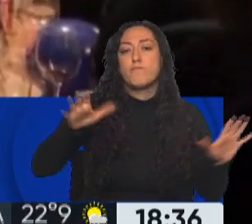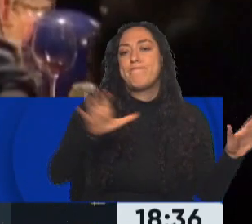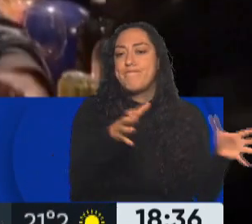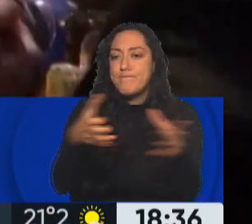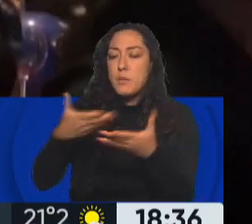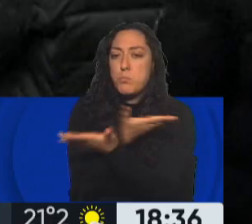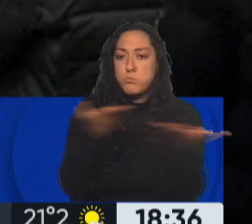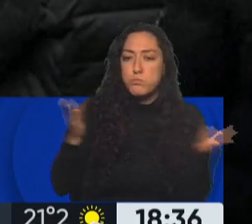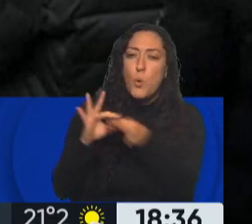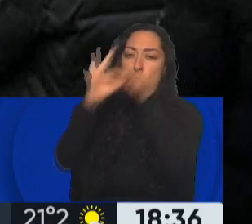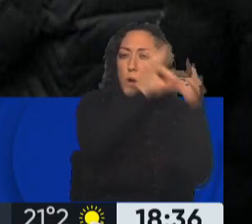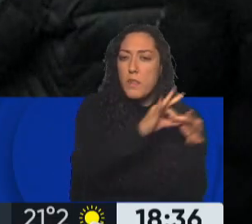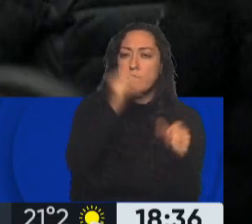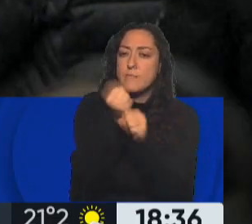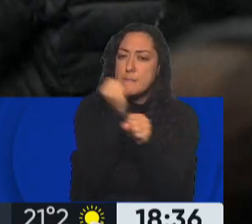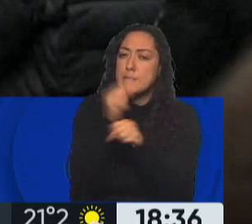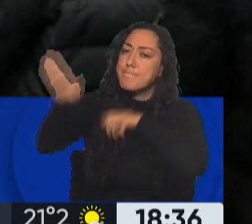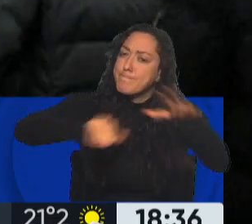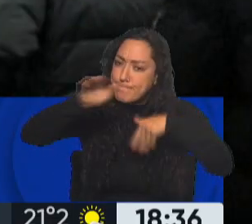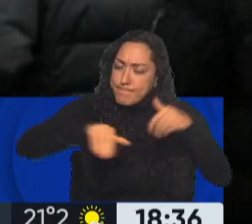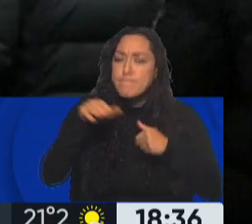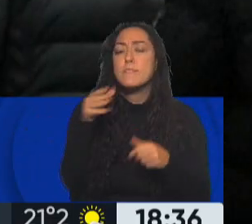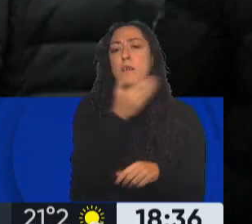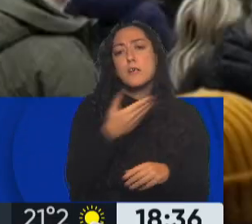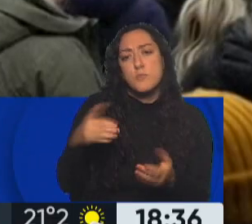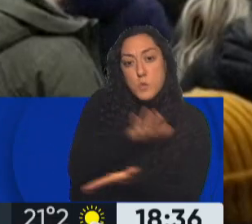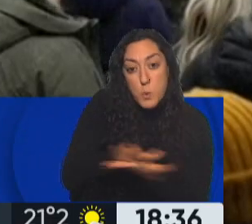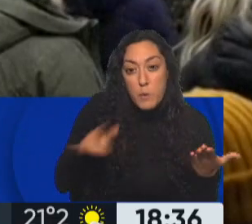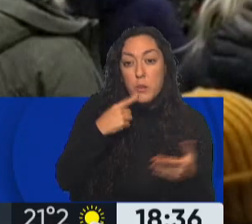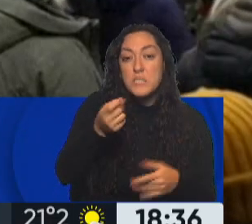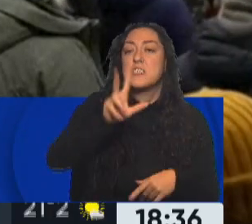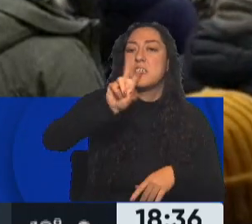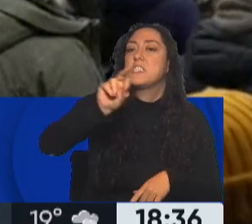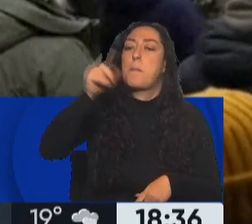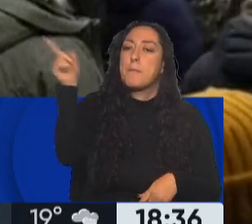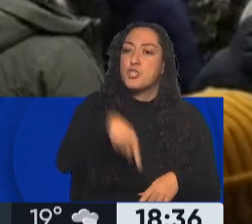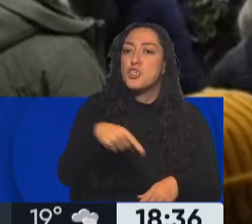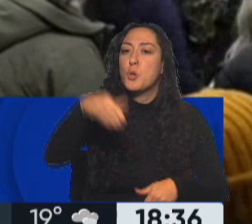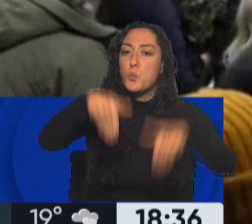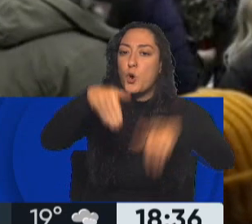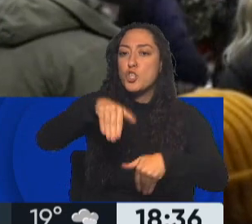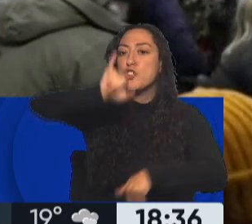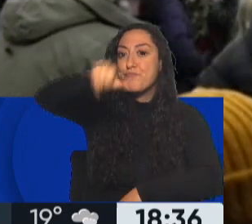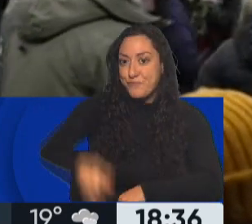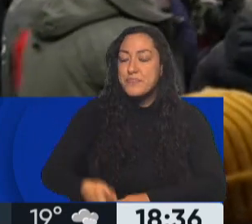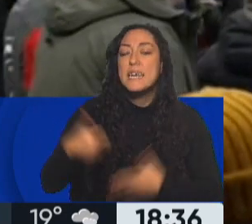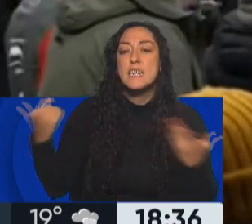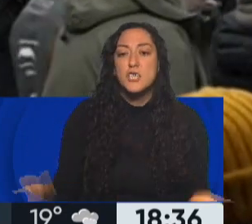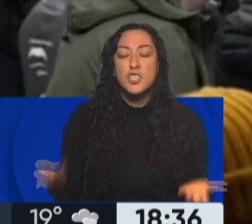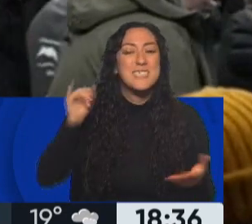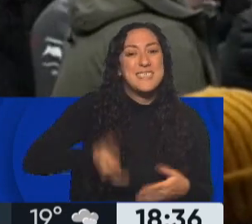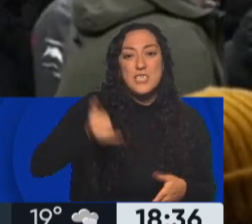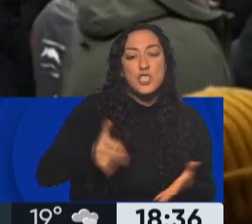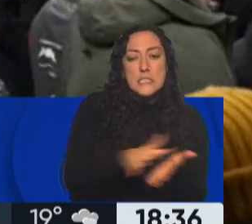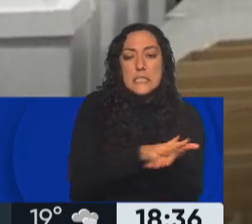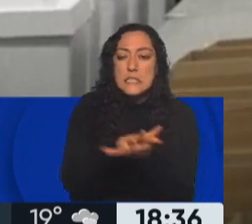por la unidad. El llamado de Nielsen responde a que obtuvo casi el 30% de los votos y está obligado a negociar con